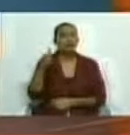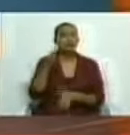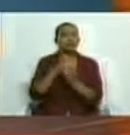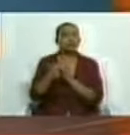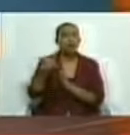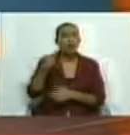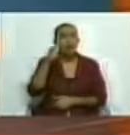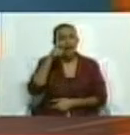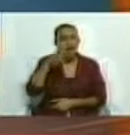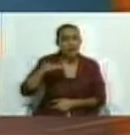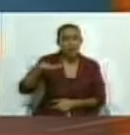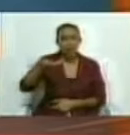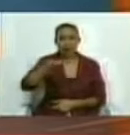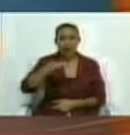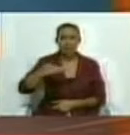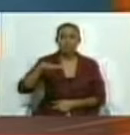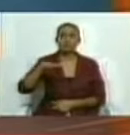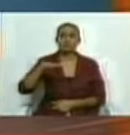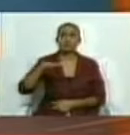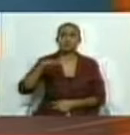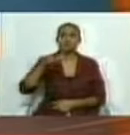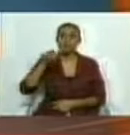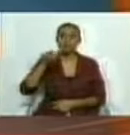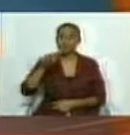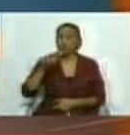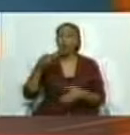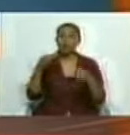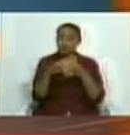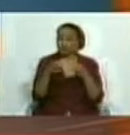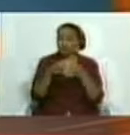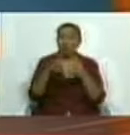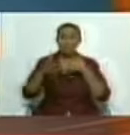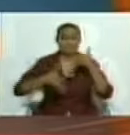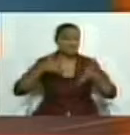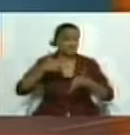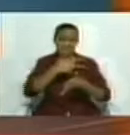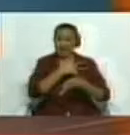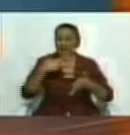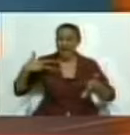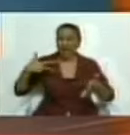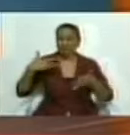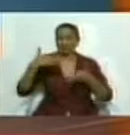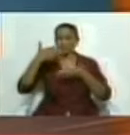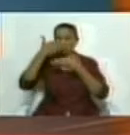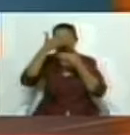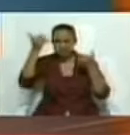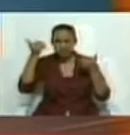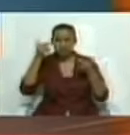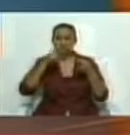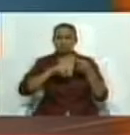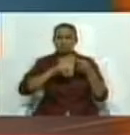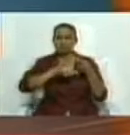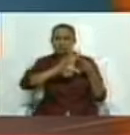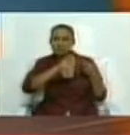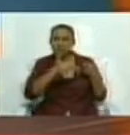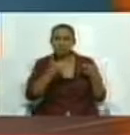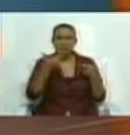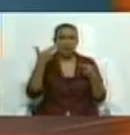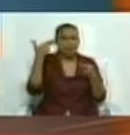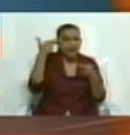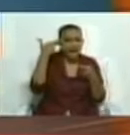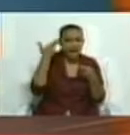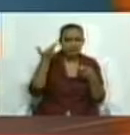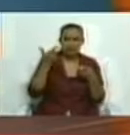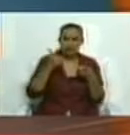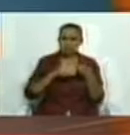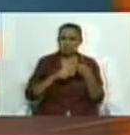se desmanteló una banda terrible de sicariato de extorsión conocida como